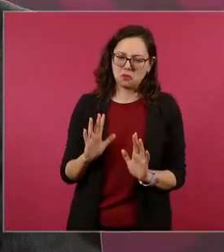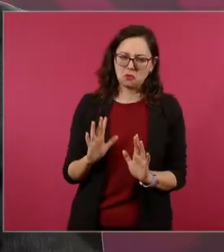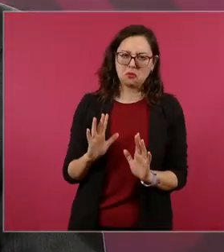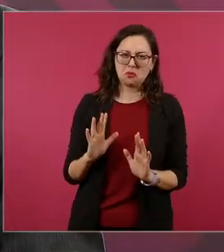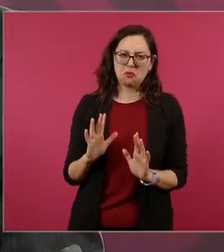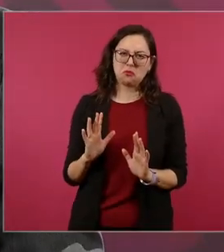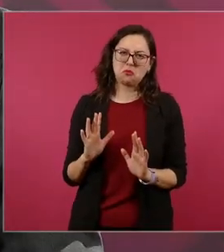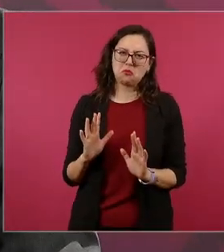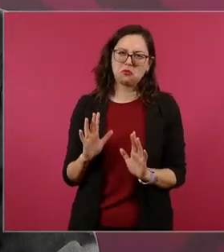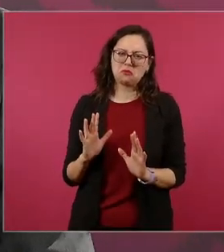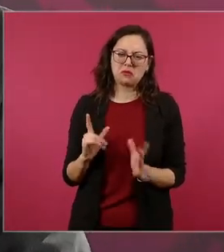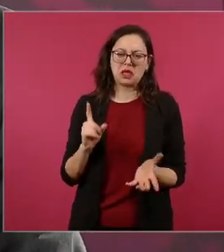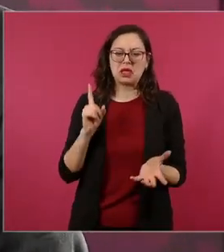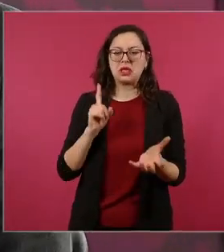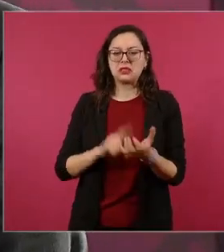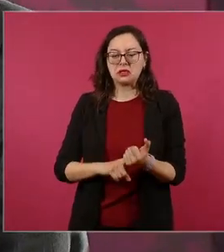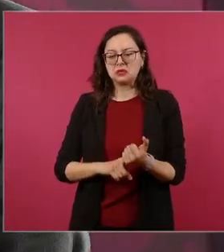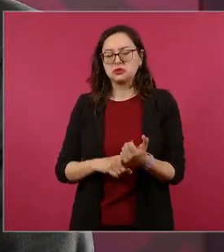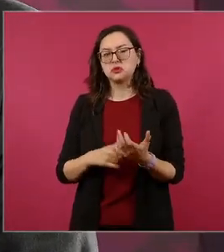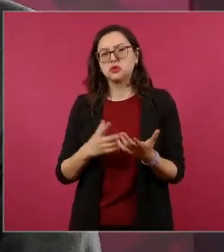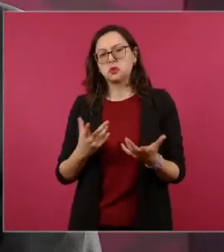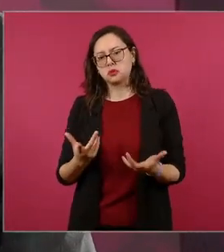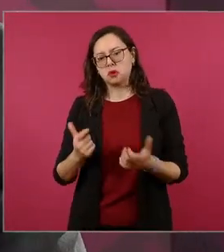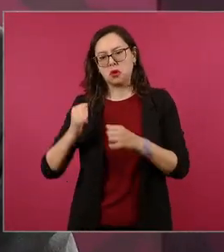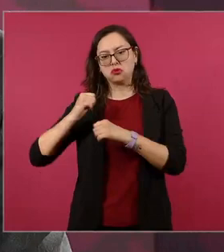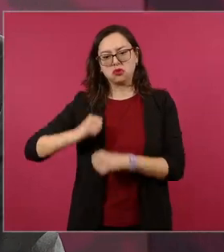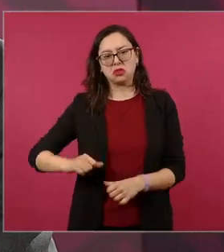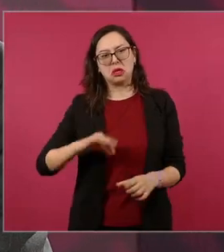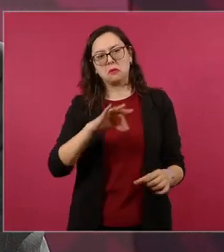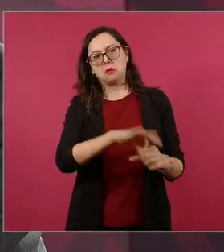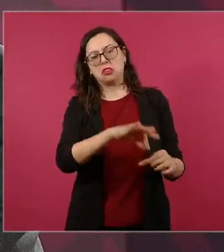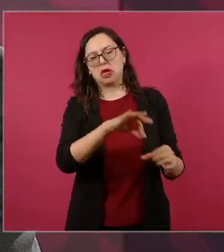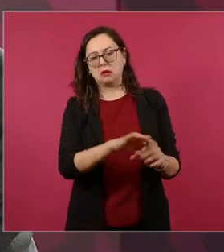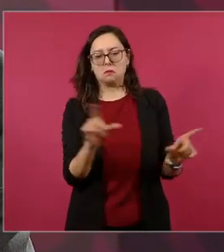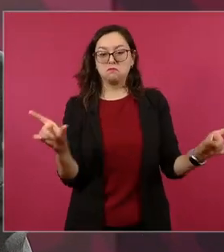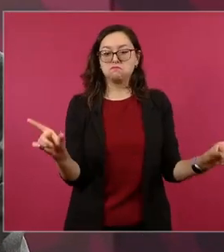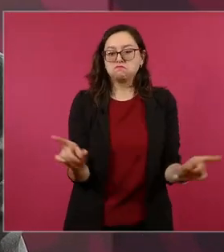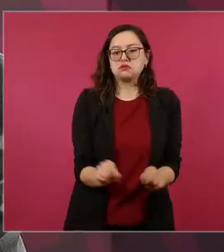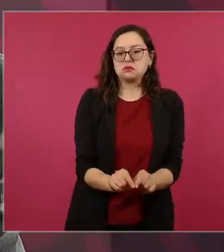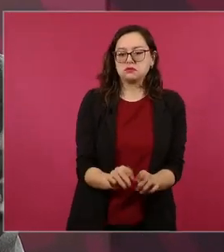de elección de autoridades,